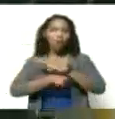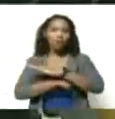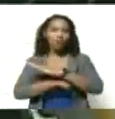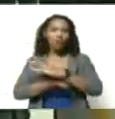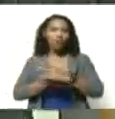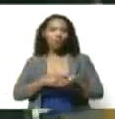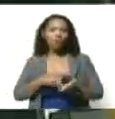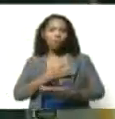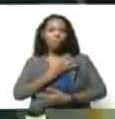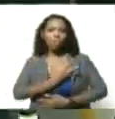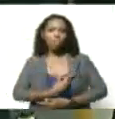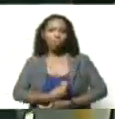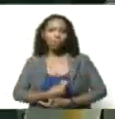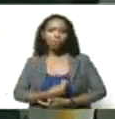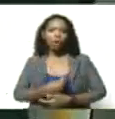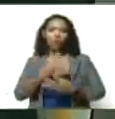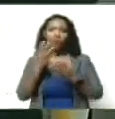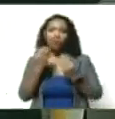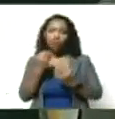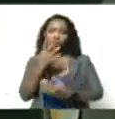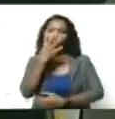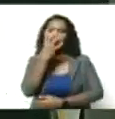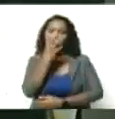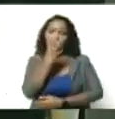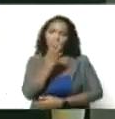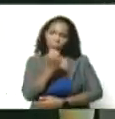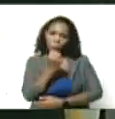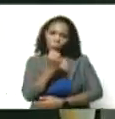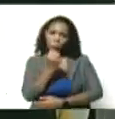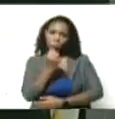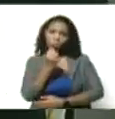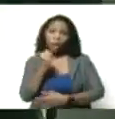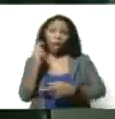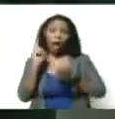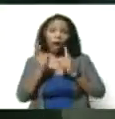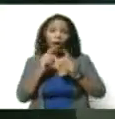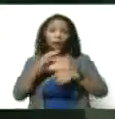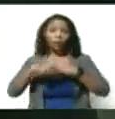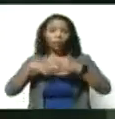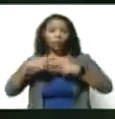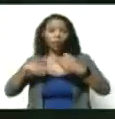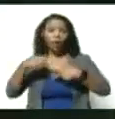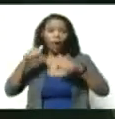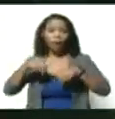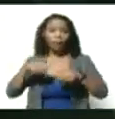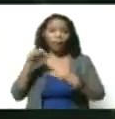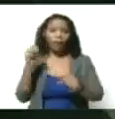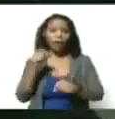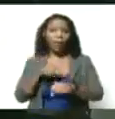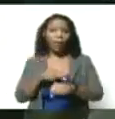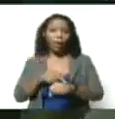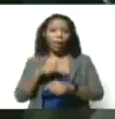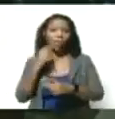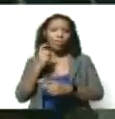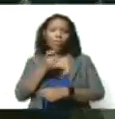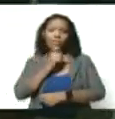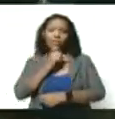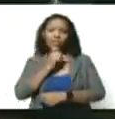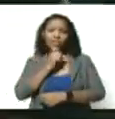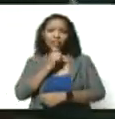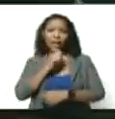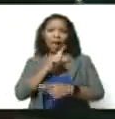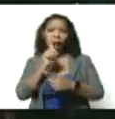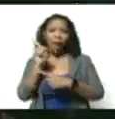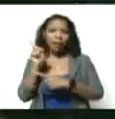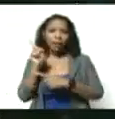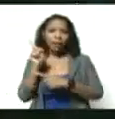vacío. Mucha tristeza embarga a los revolucionarios en esta hora difícil, en esta